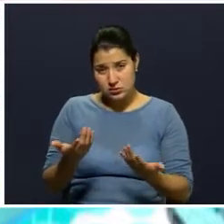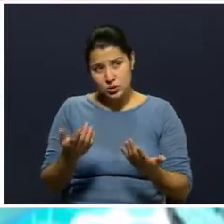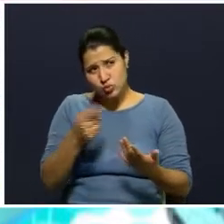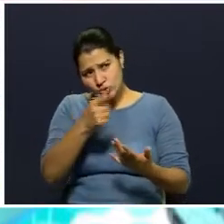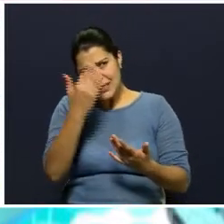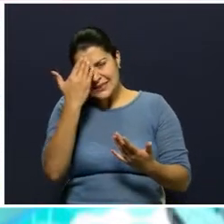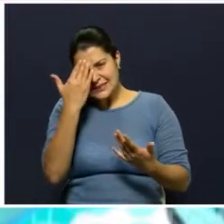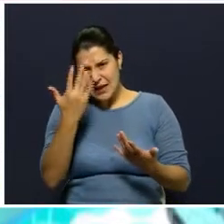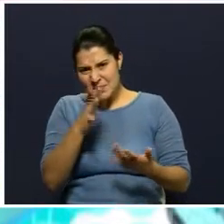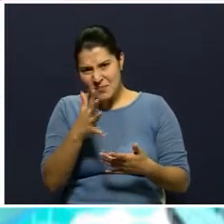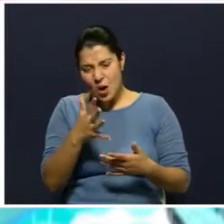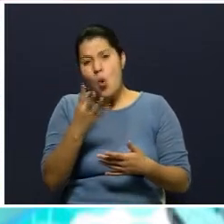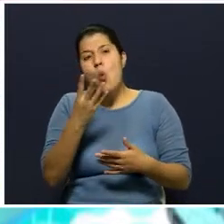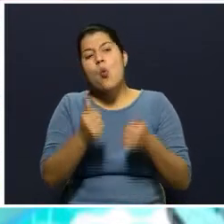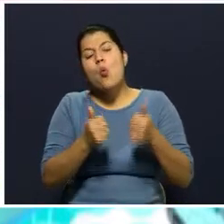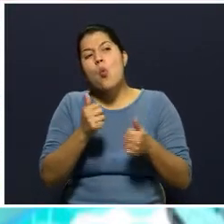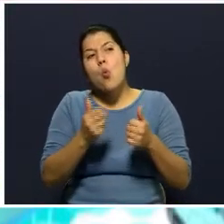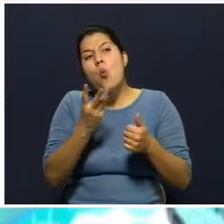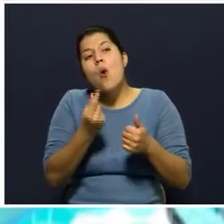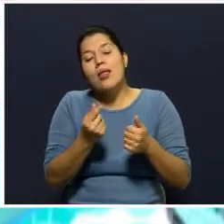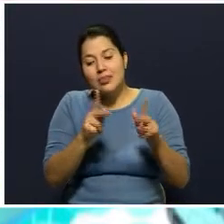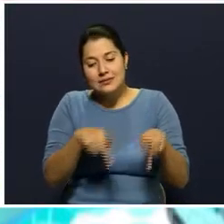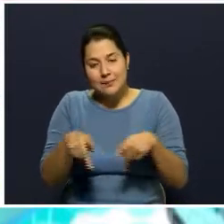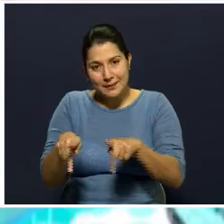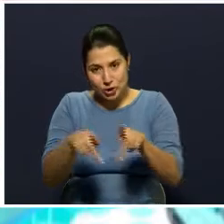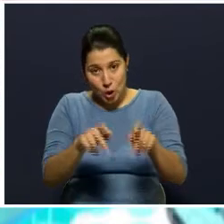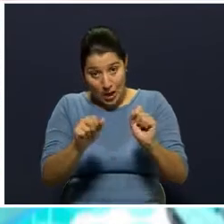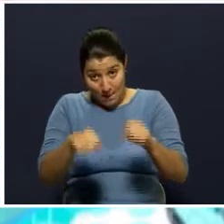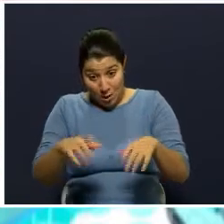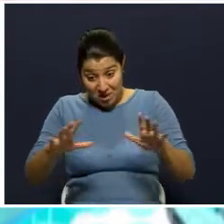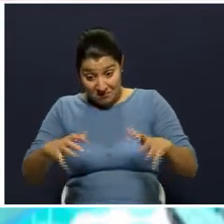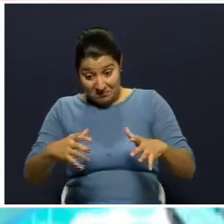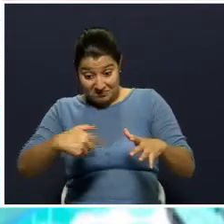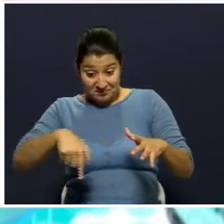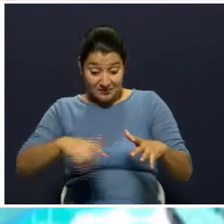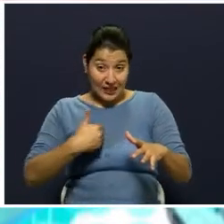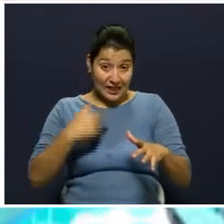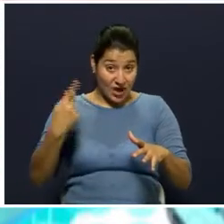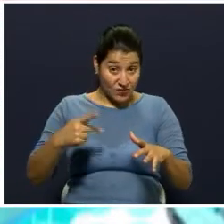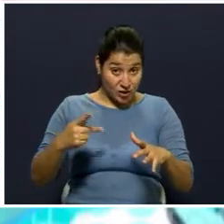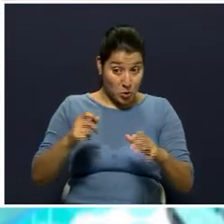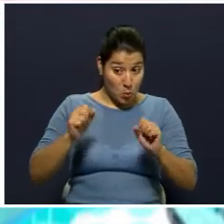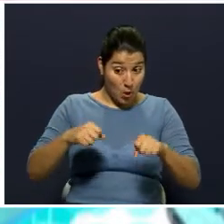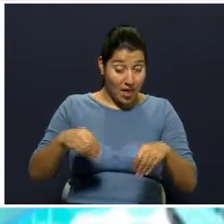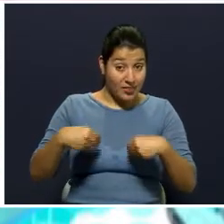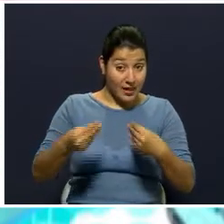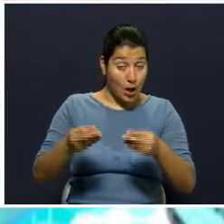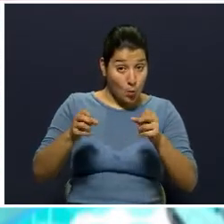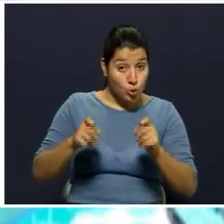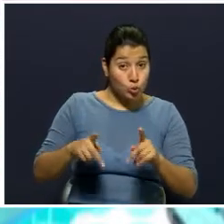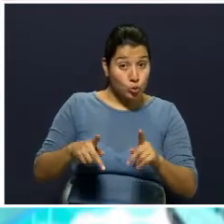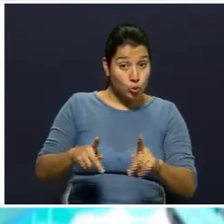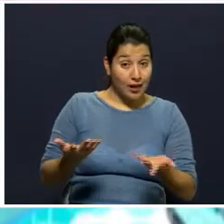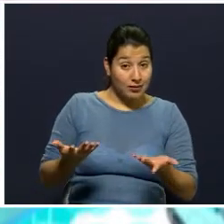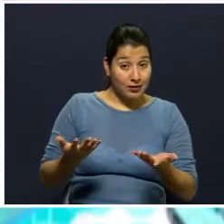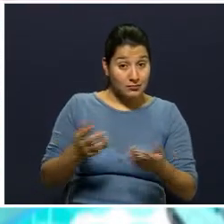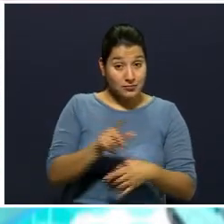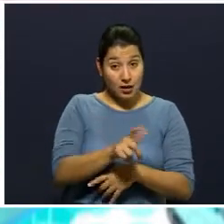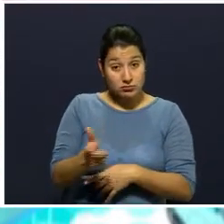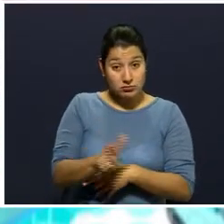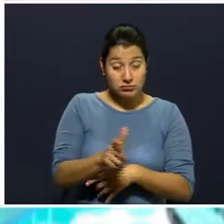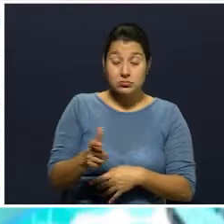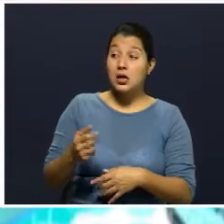cálculo, ¿cuál es el volumen de gente que podría estar en estas condiciones?